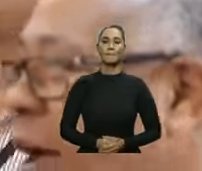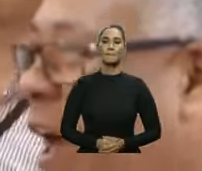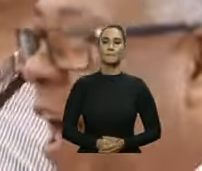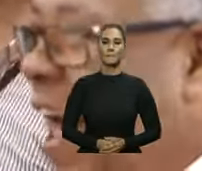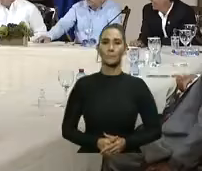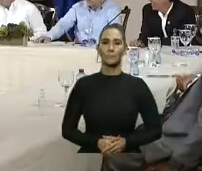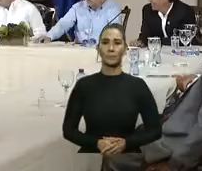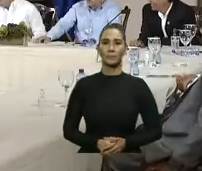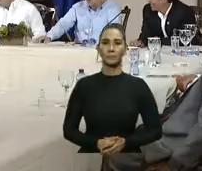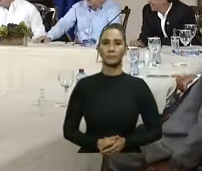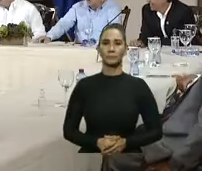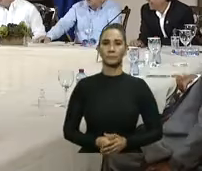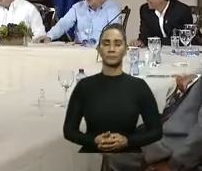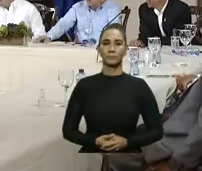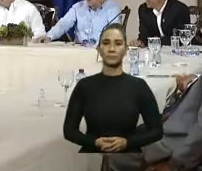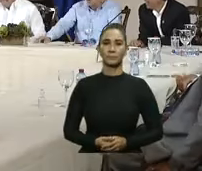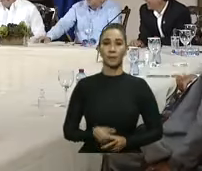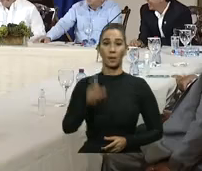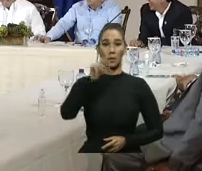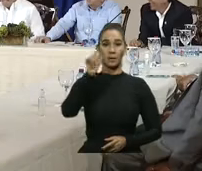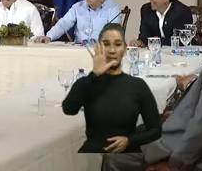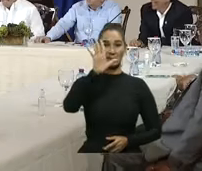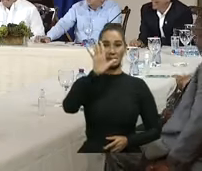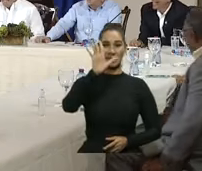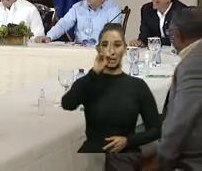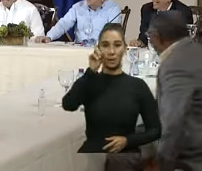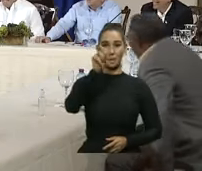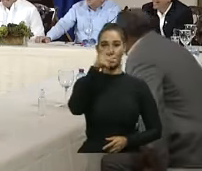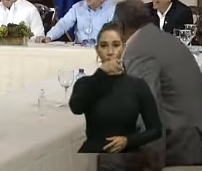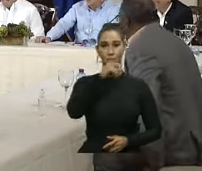Bueno, yo dije dos preguntas y tú hiciste cinco, ¿eh?